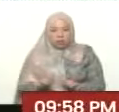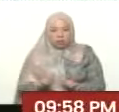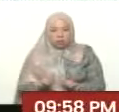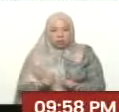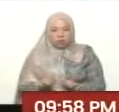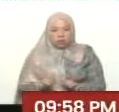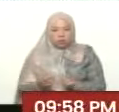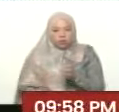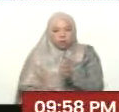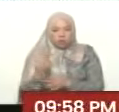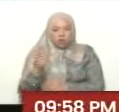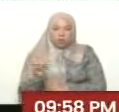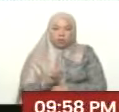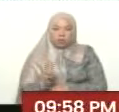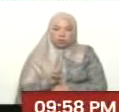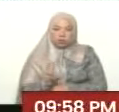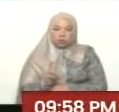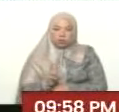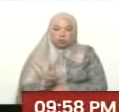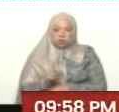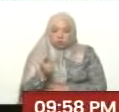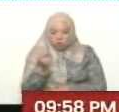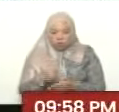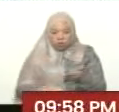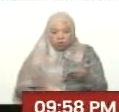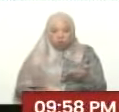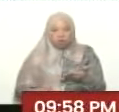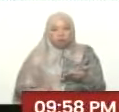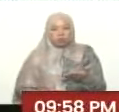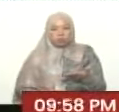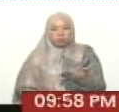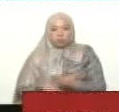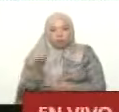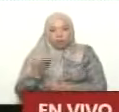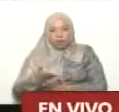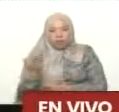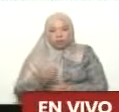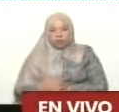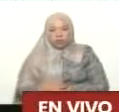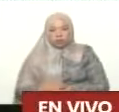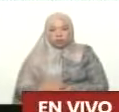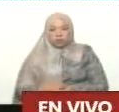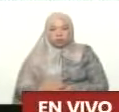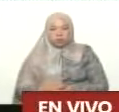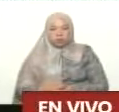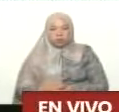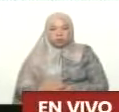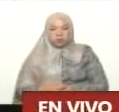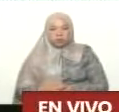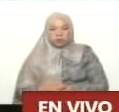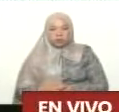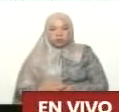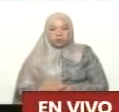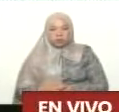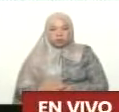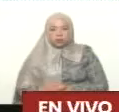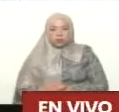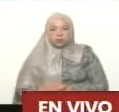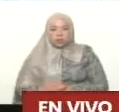Allá en la flor de Venezuela se firmó algo trascendental, que es llevar